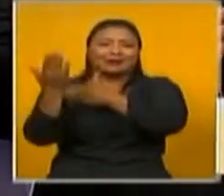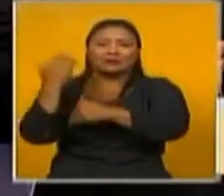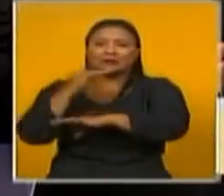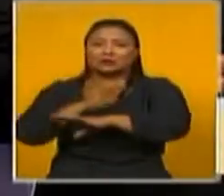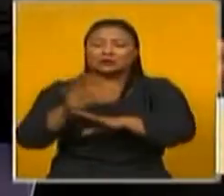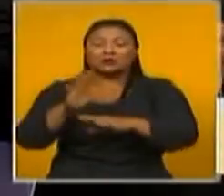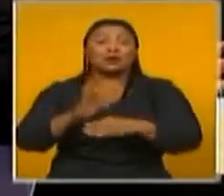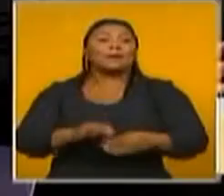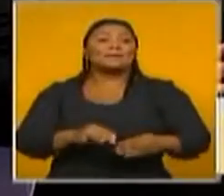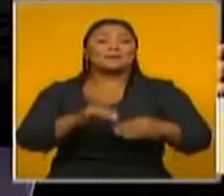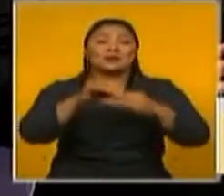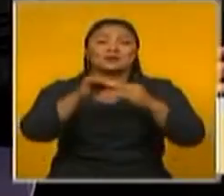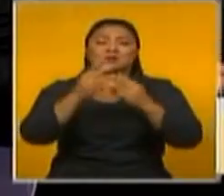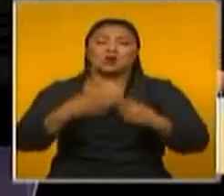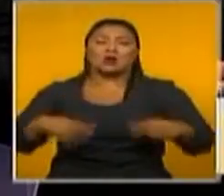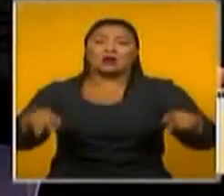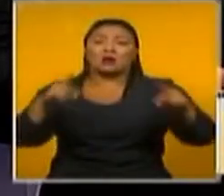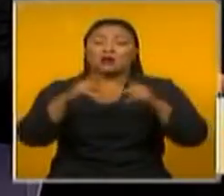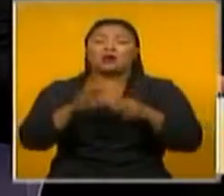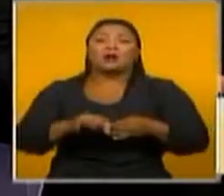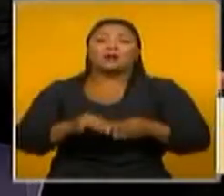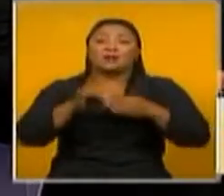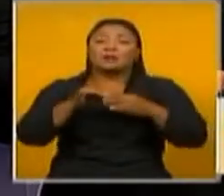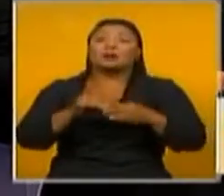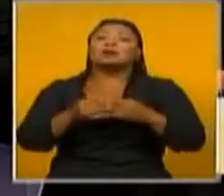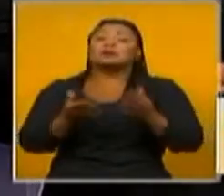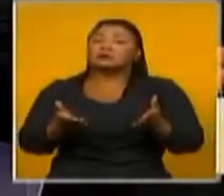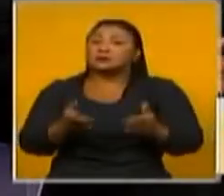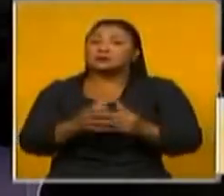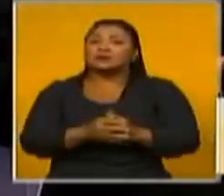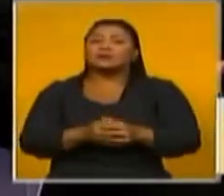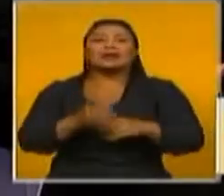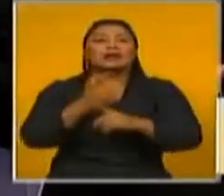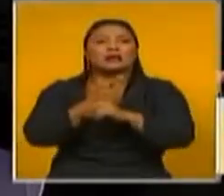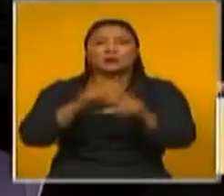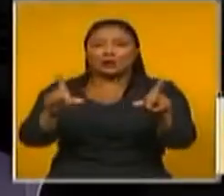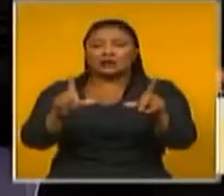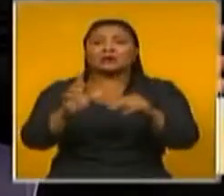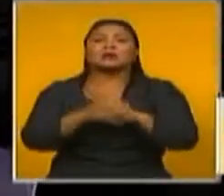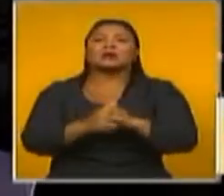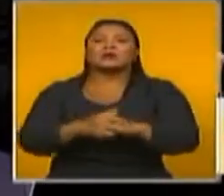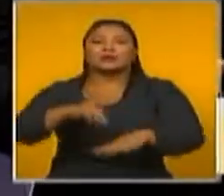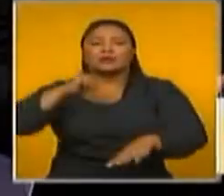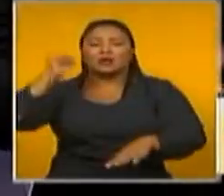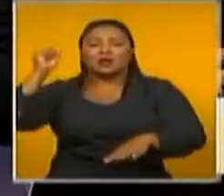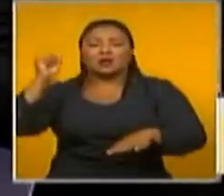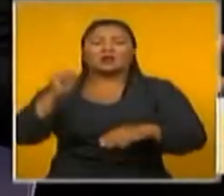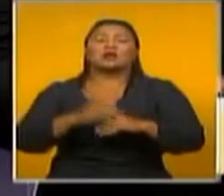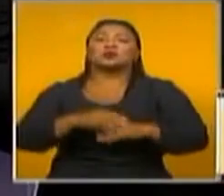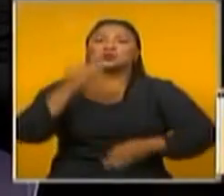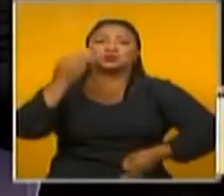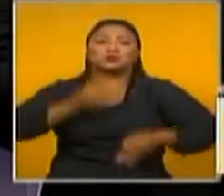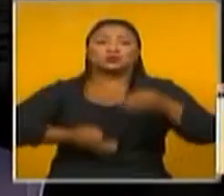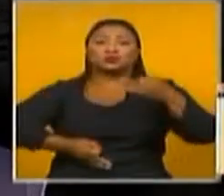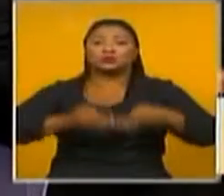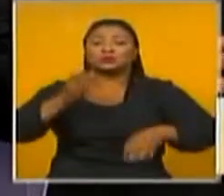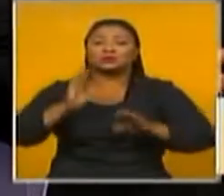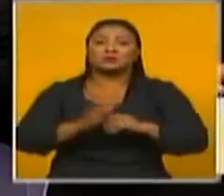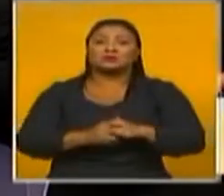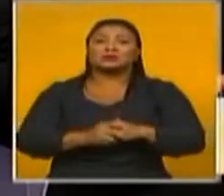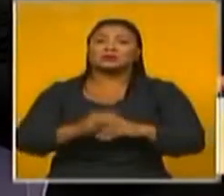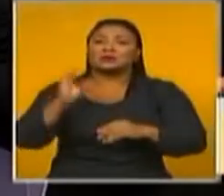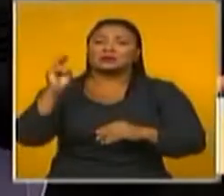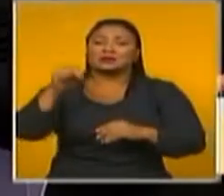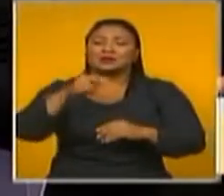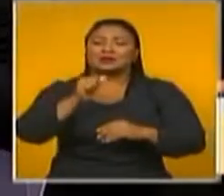nuestros principios y valores, especialmente en lo que respecta a libertades, derechos humanos y justicia, Canal